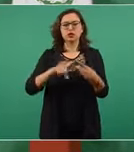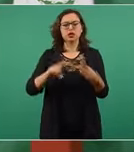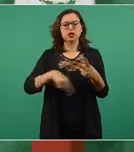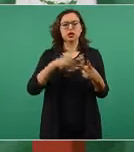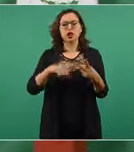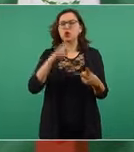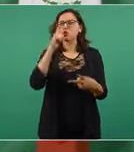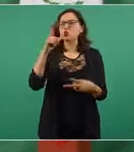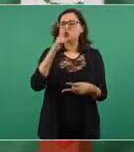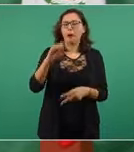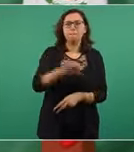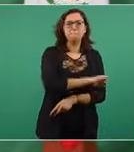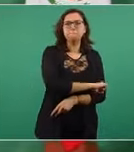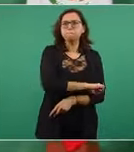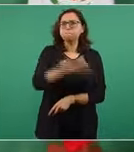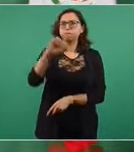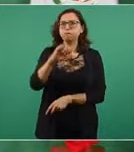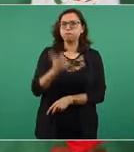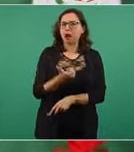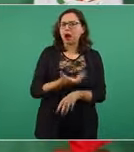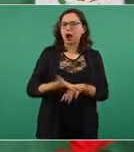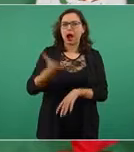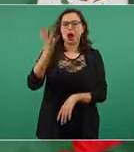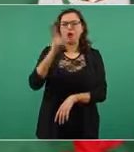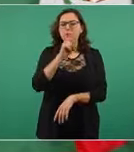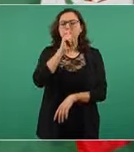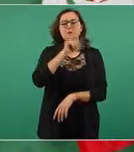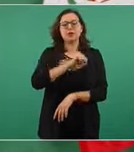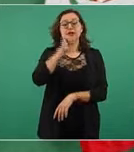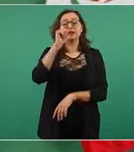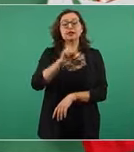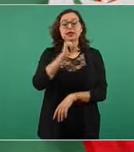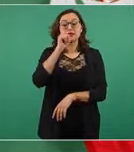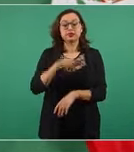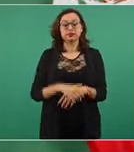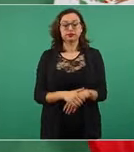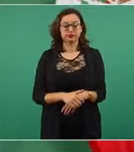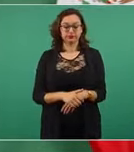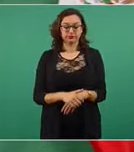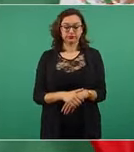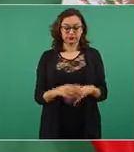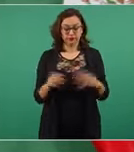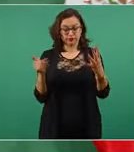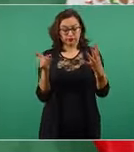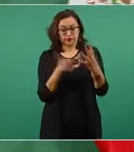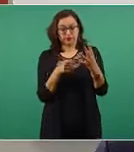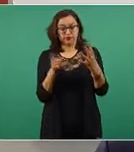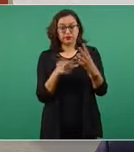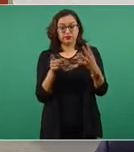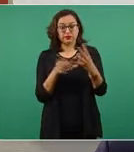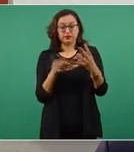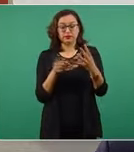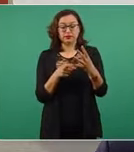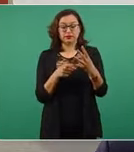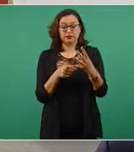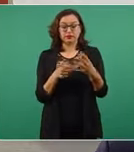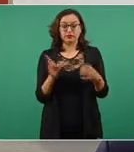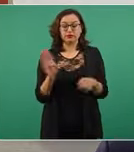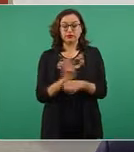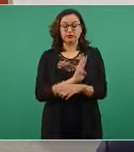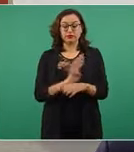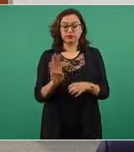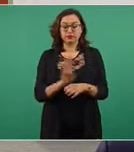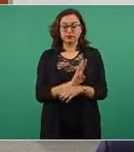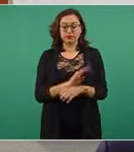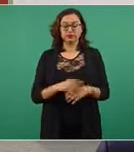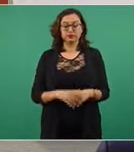¿En qué otra cosa le ayuda? Porque cuestionan esto que dice Lázaro, ¿no? Subsidio,